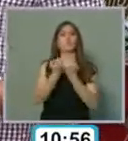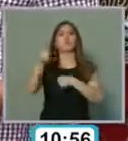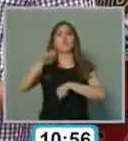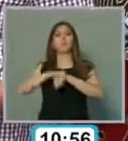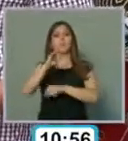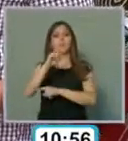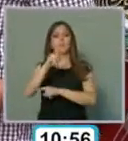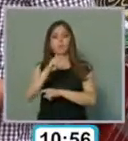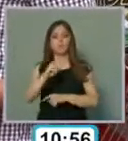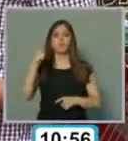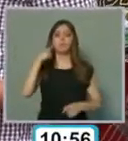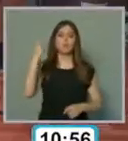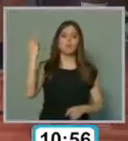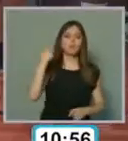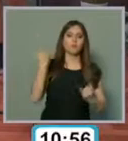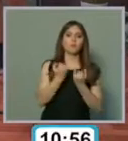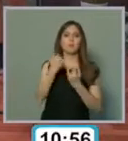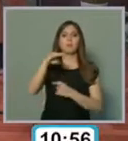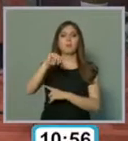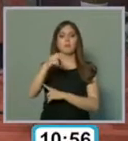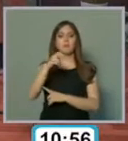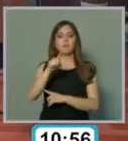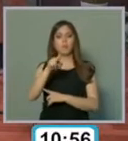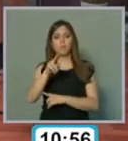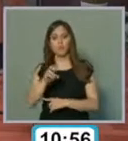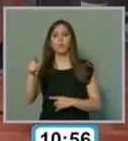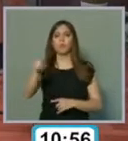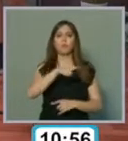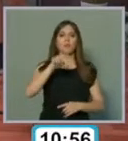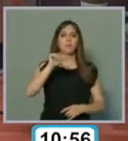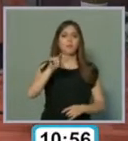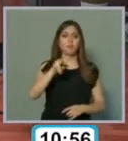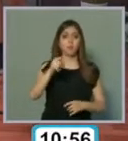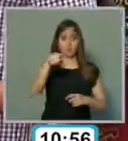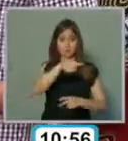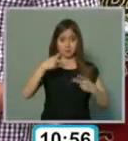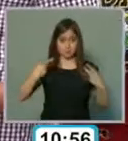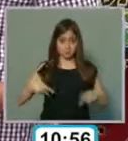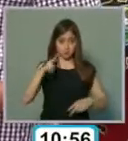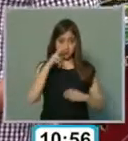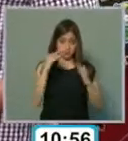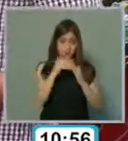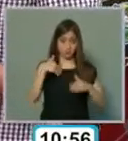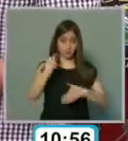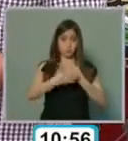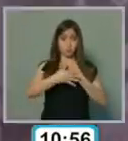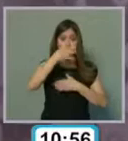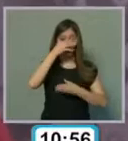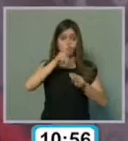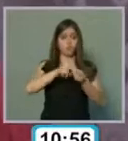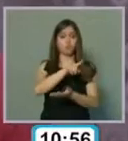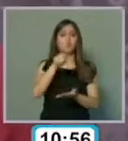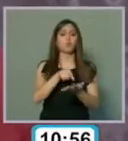Francisco, nuestro sonidista, nuestro tour manager también, Lu, Alejandro, todo el mundo, y a los que nos están viendo en casa, vayan a vernos, vamos a tocar prontito. A ver, dinos,